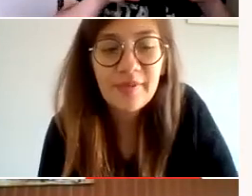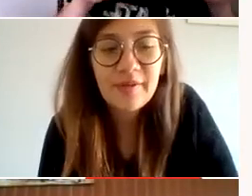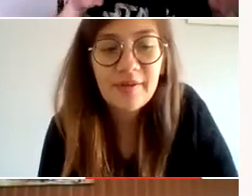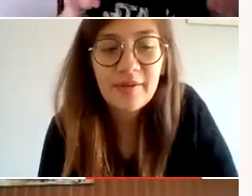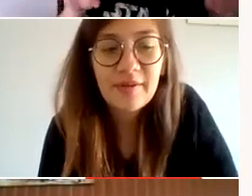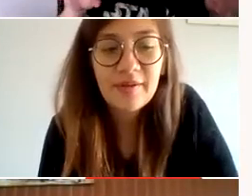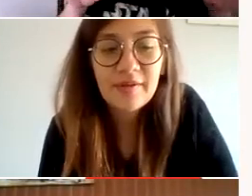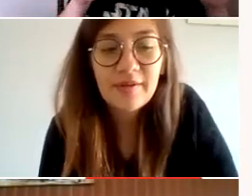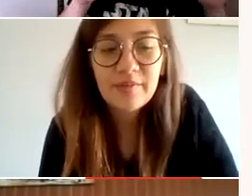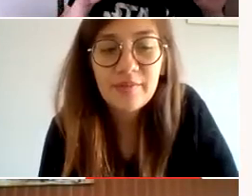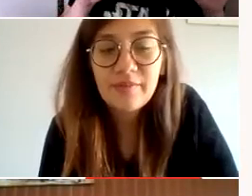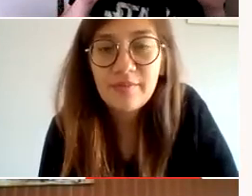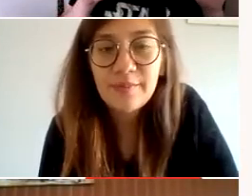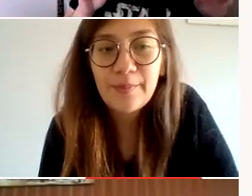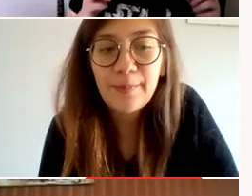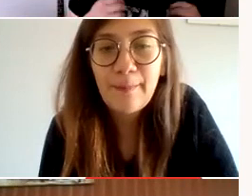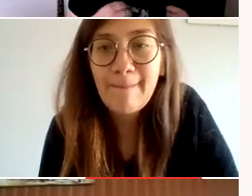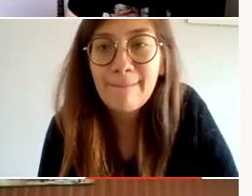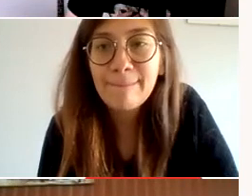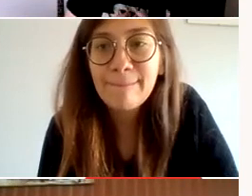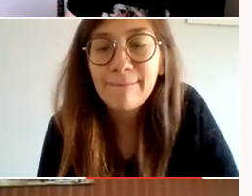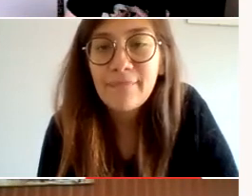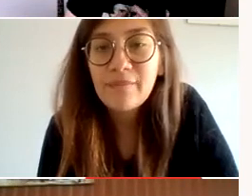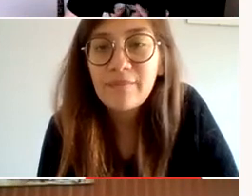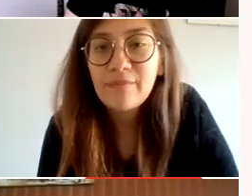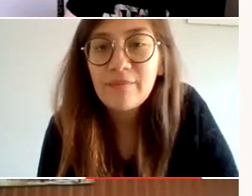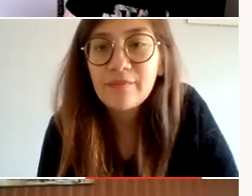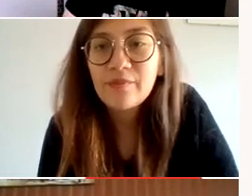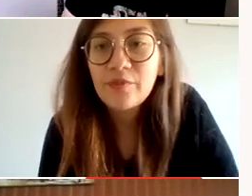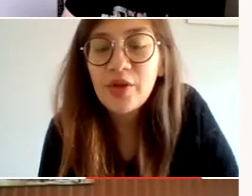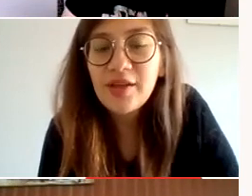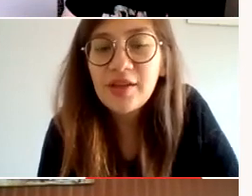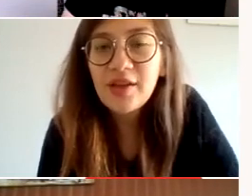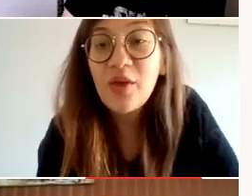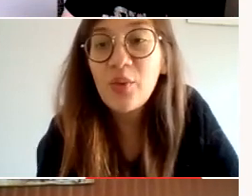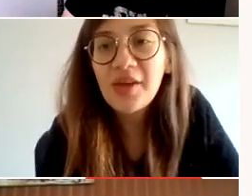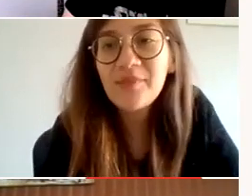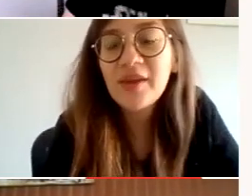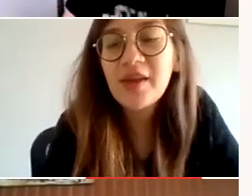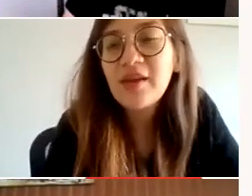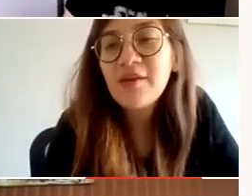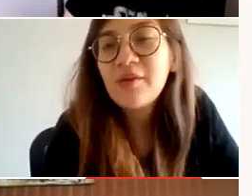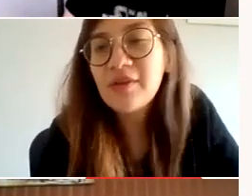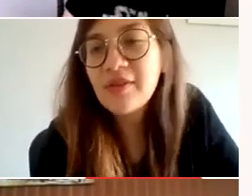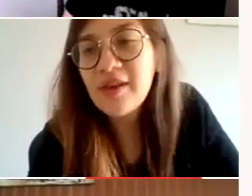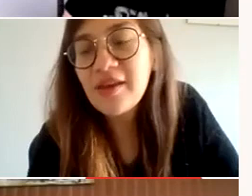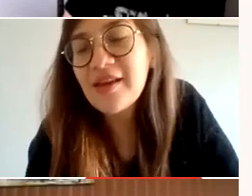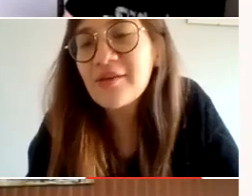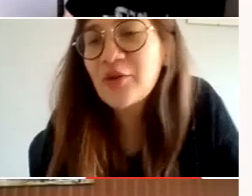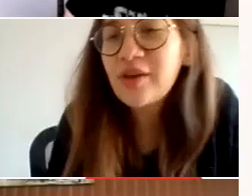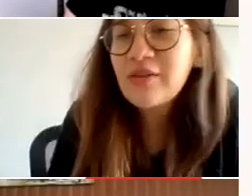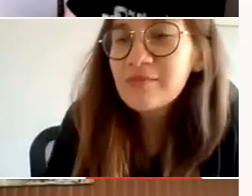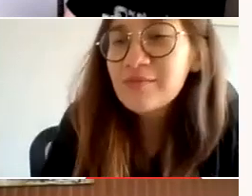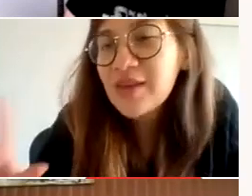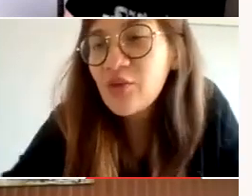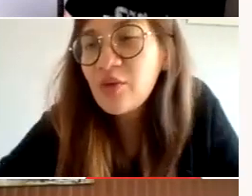dos personas a la vez, yo puedo generar problemas. ¿Sí? ¿Qué pasó? Yo tengo una duda ahí. Ya, dime. Es que